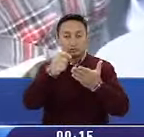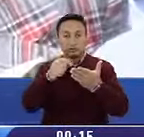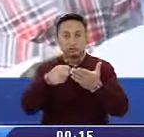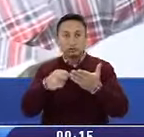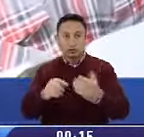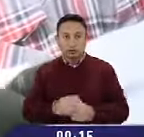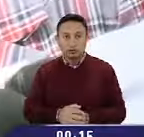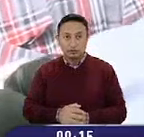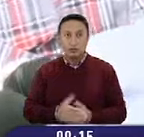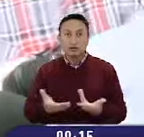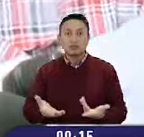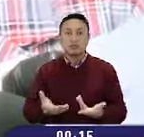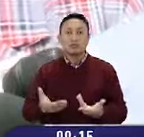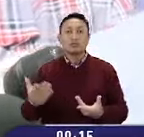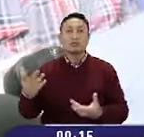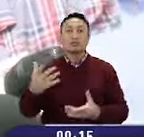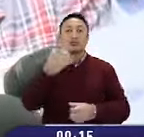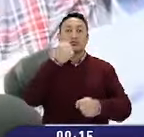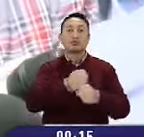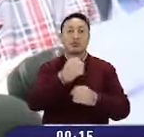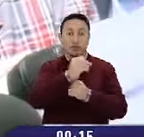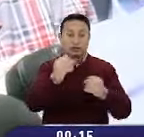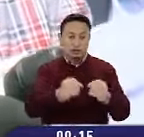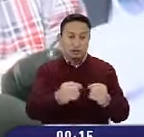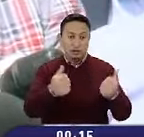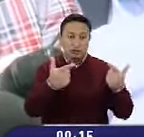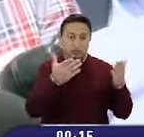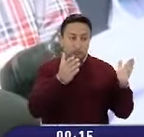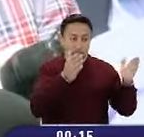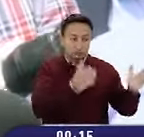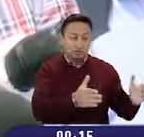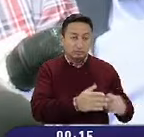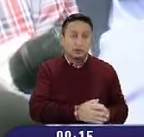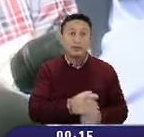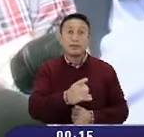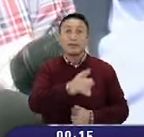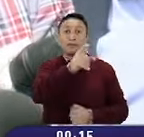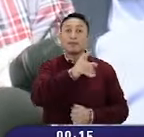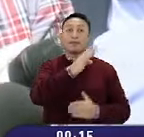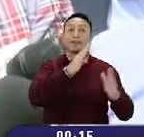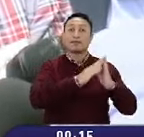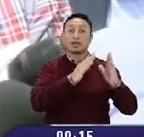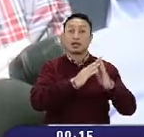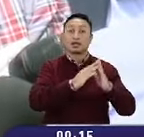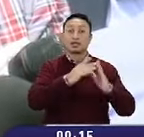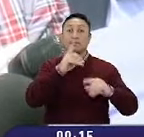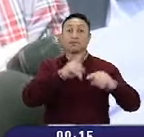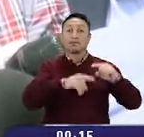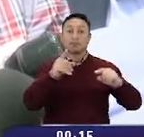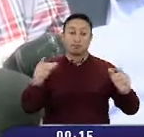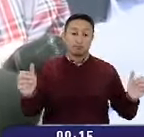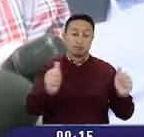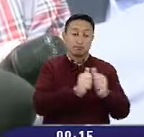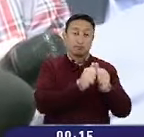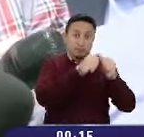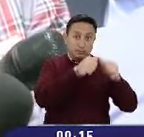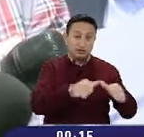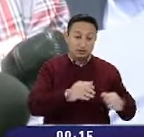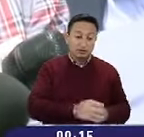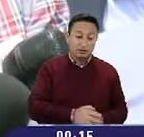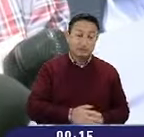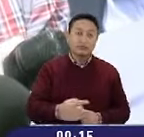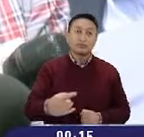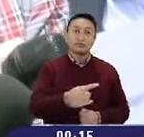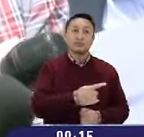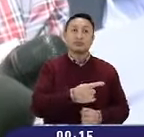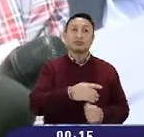es el funcionamiento de la sede? Que la sede exista y como existe en el domicilio de uno de nuestros adherentes permanentes, se registra eso